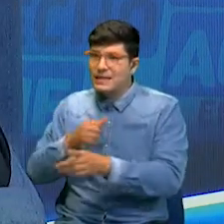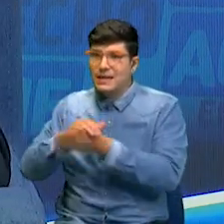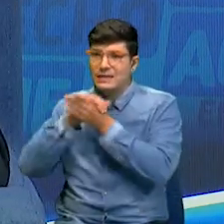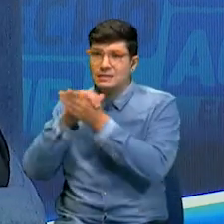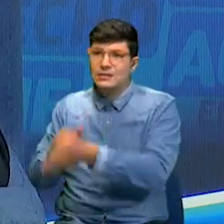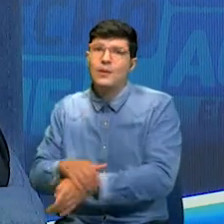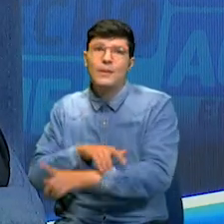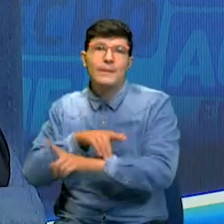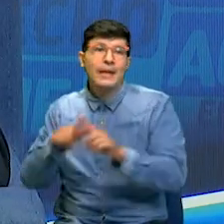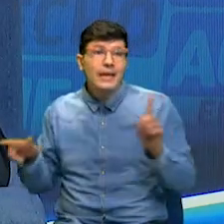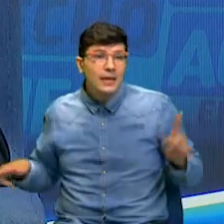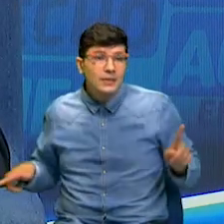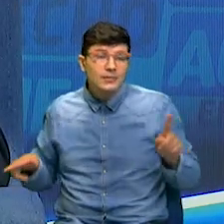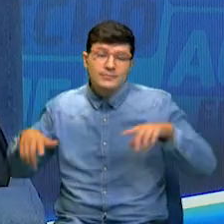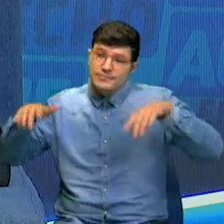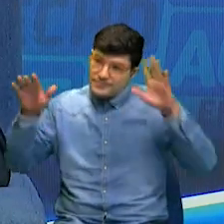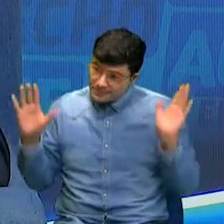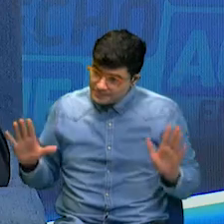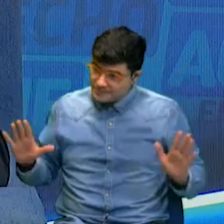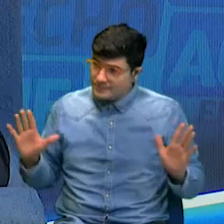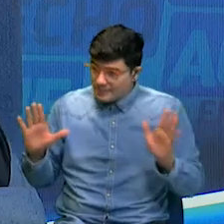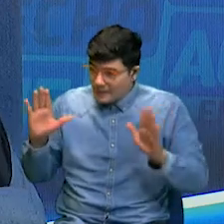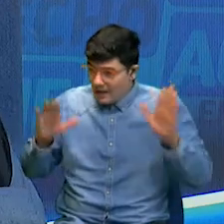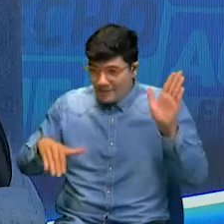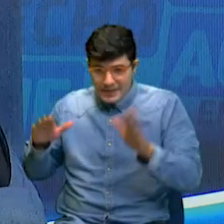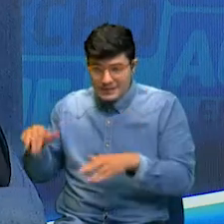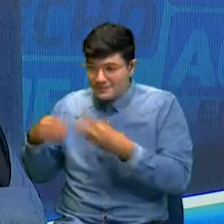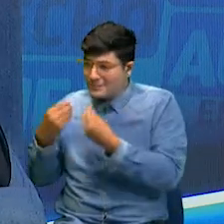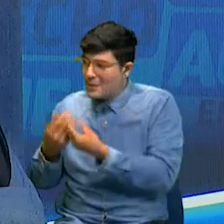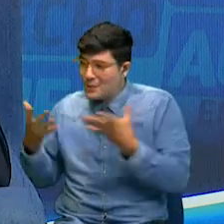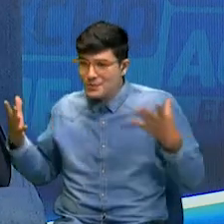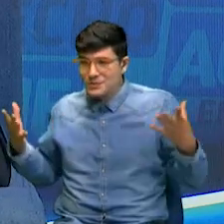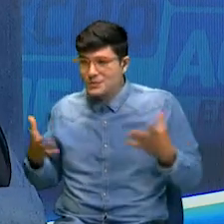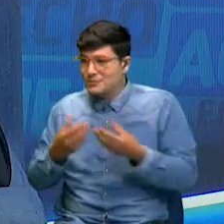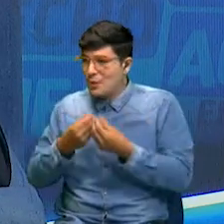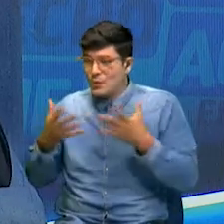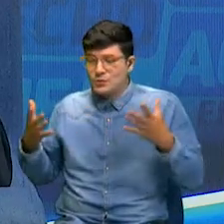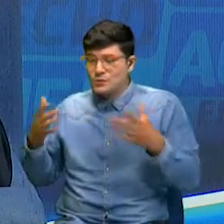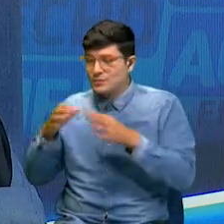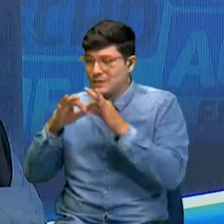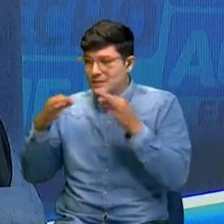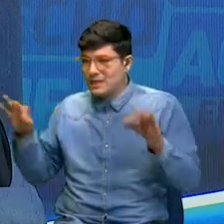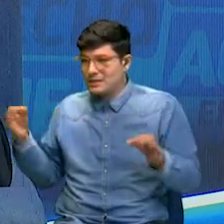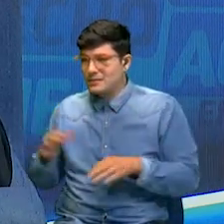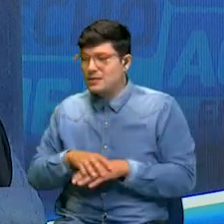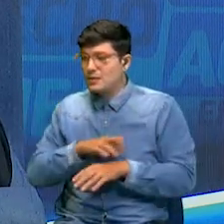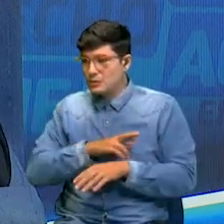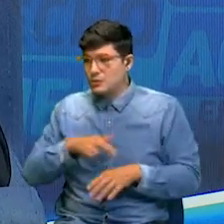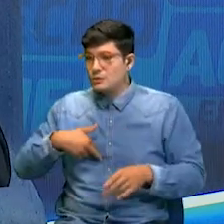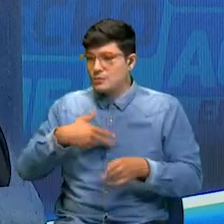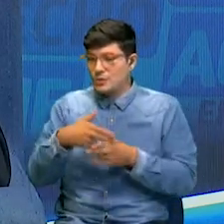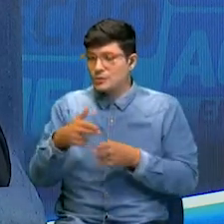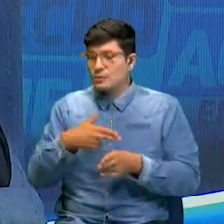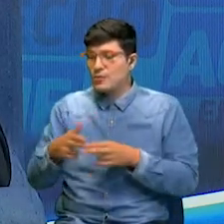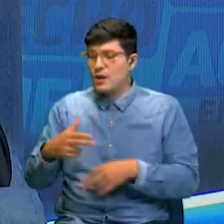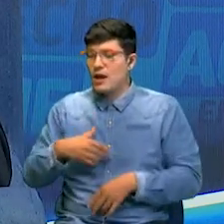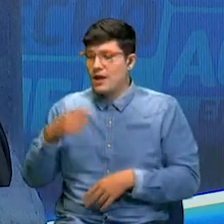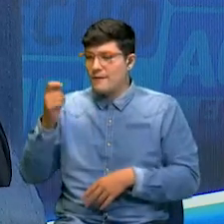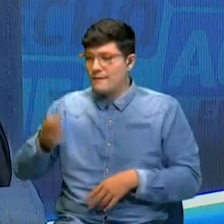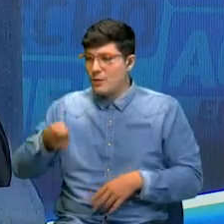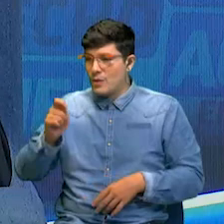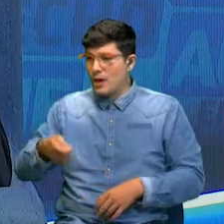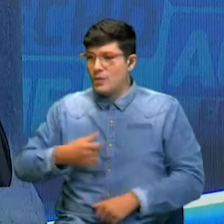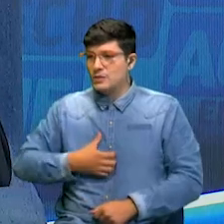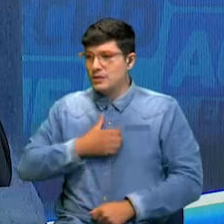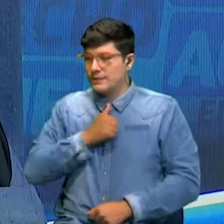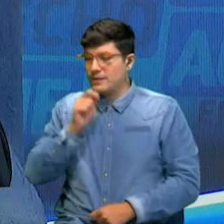pero infortunadamente... Pues a veces son muchos los canales los que tenemos que atender. Vamos a traer un abogado civil para que esté muy atento, nos envíe su